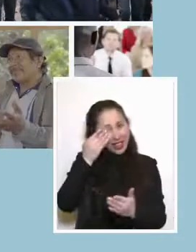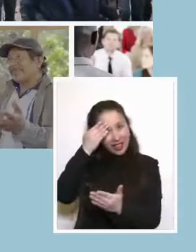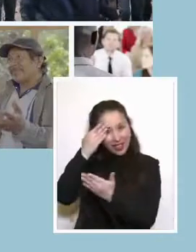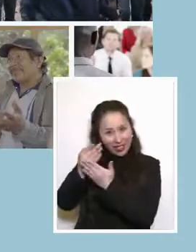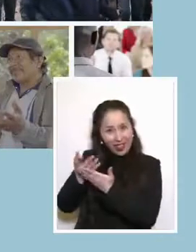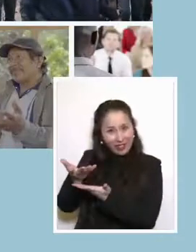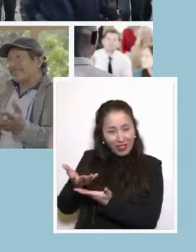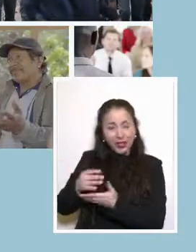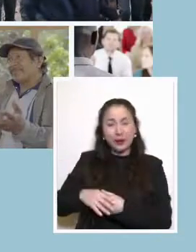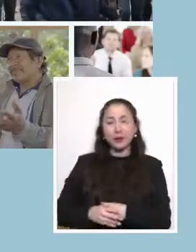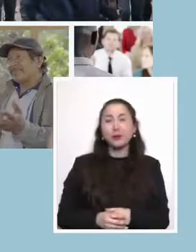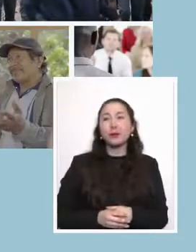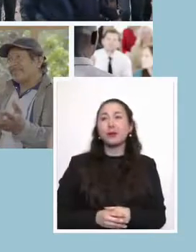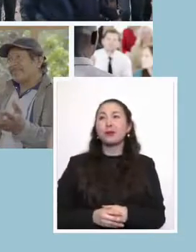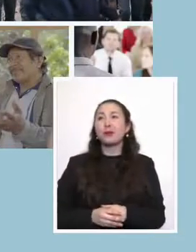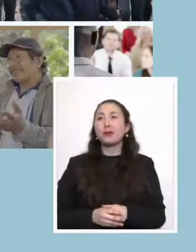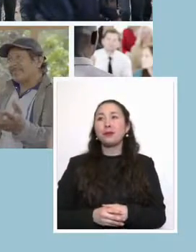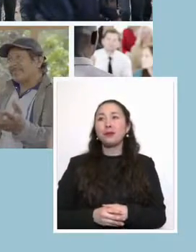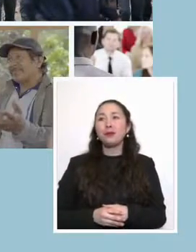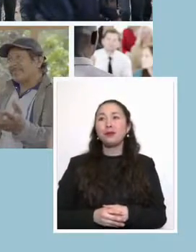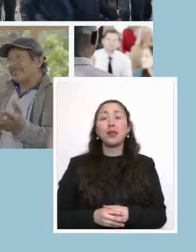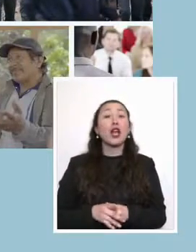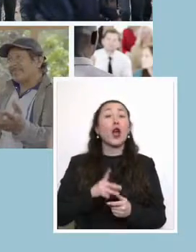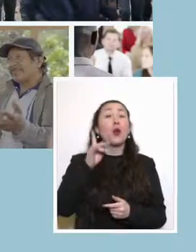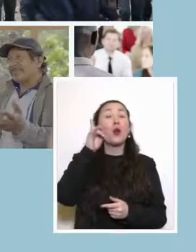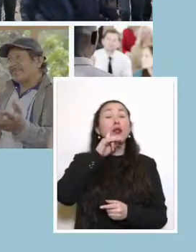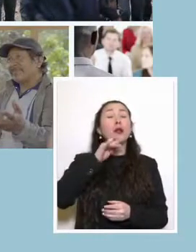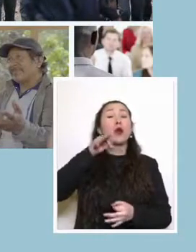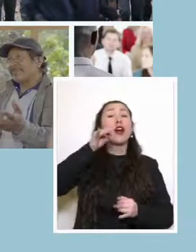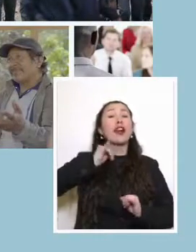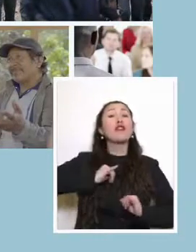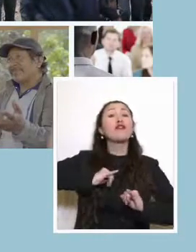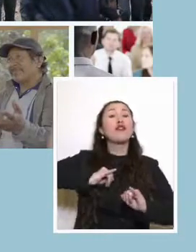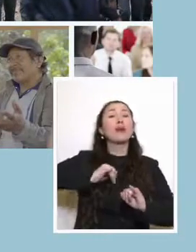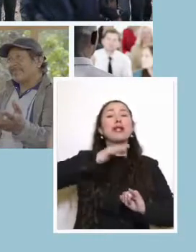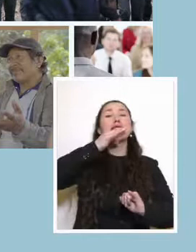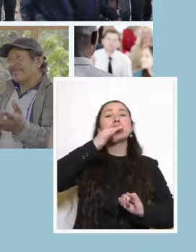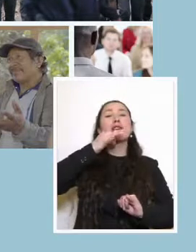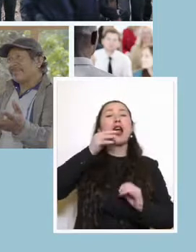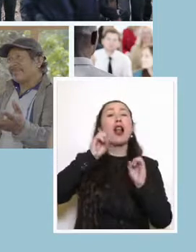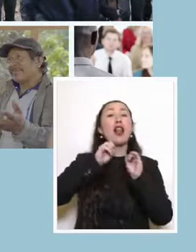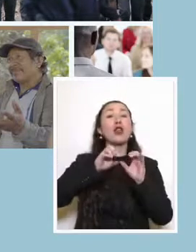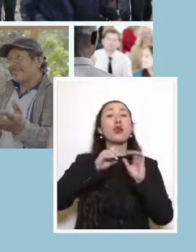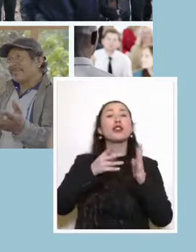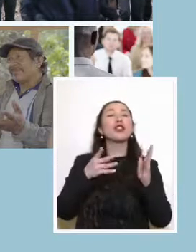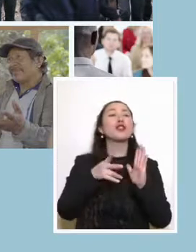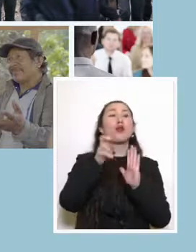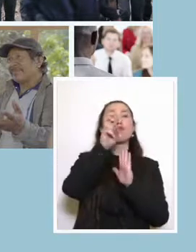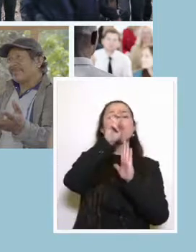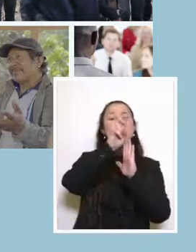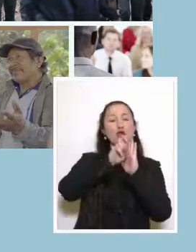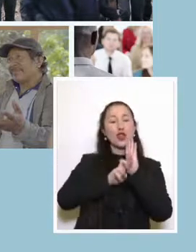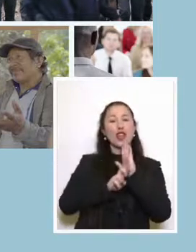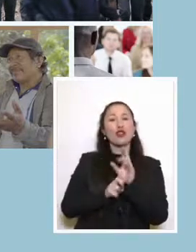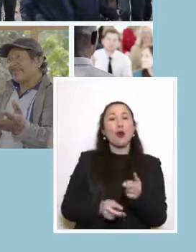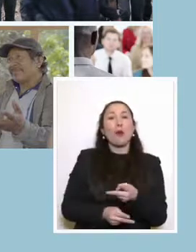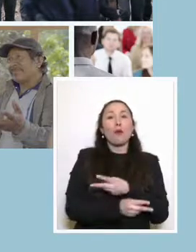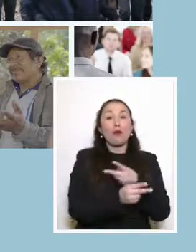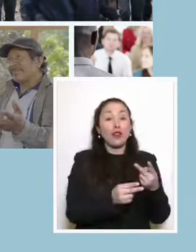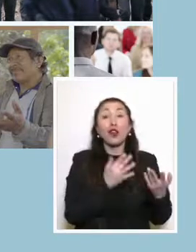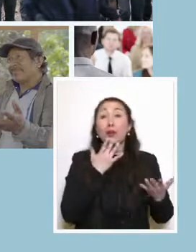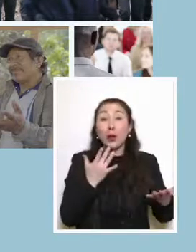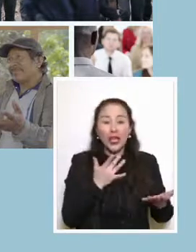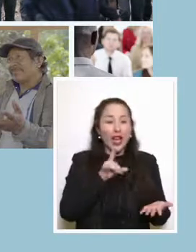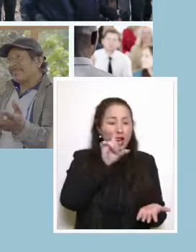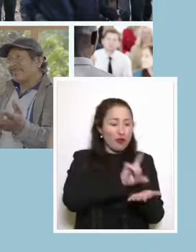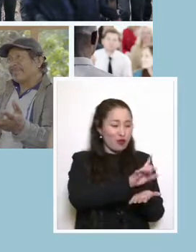el informe pone énfasis en la educación como un proyecto público, algo que ocurre en espacios públicos,